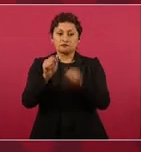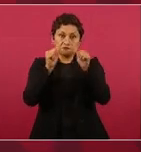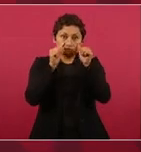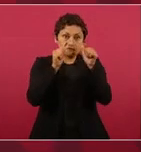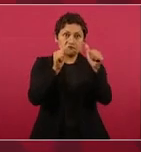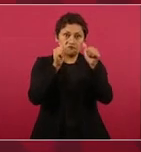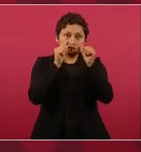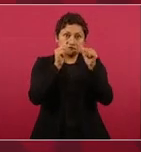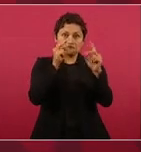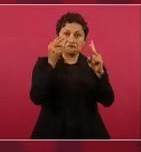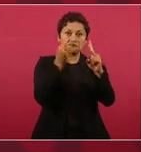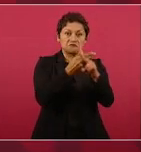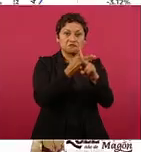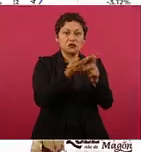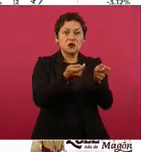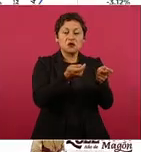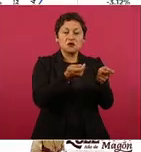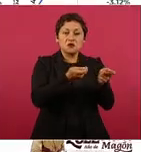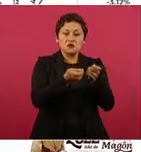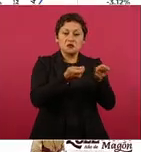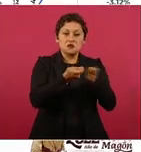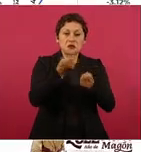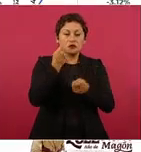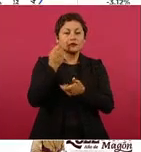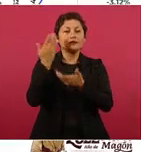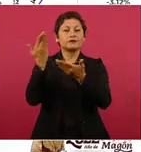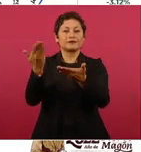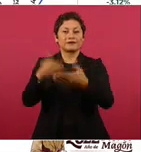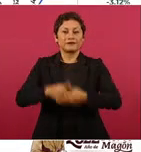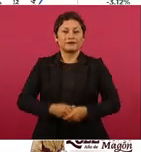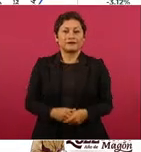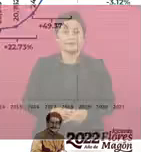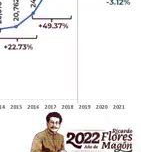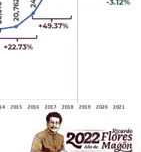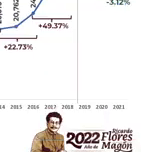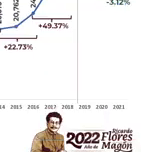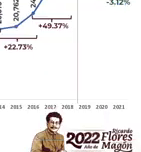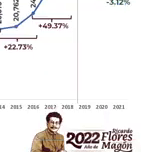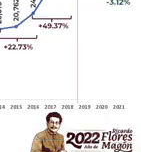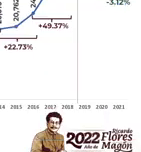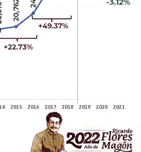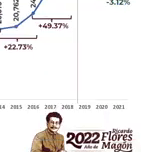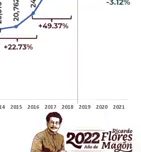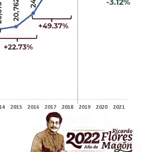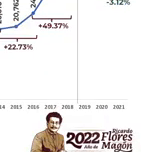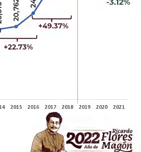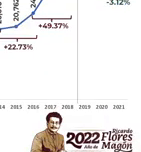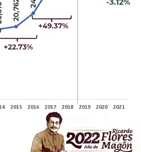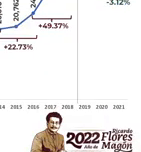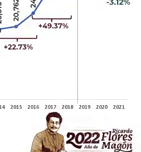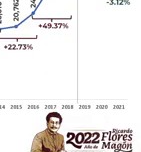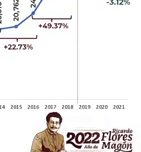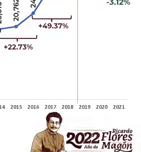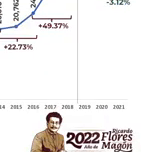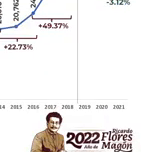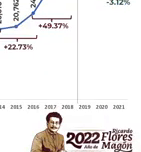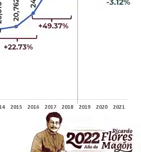homicidio y ya se ve en el 2021 una baja considerable